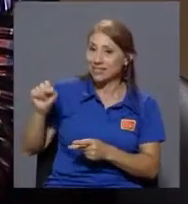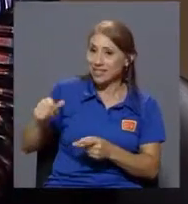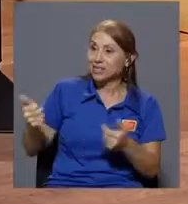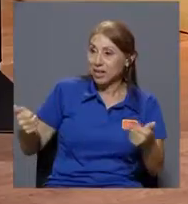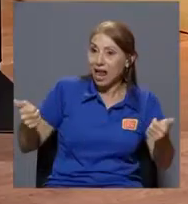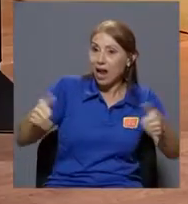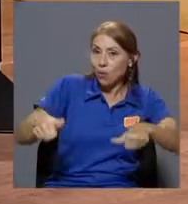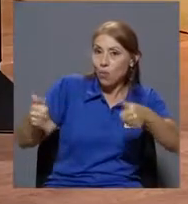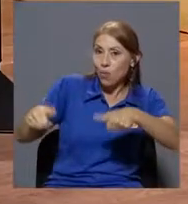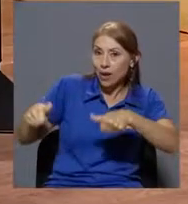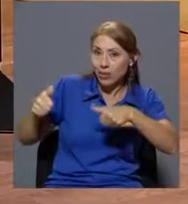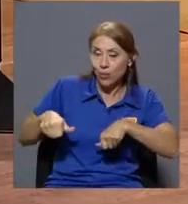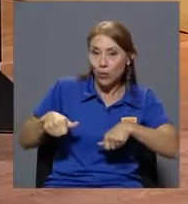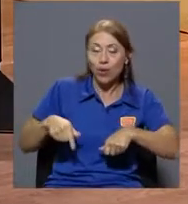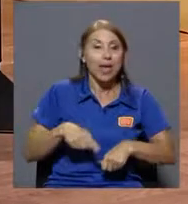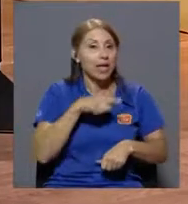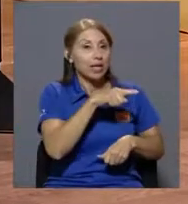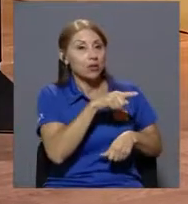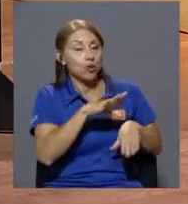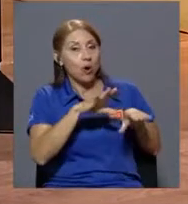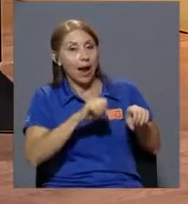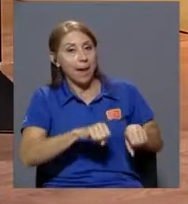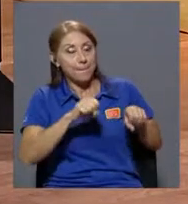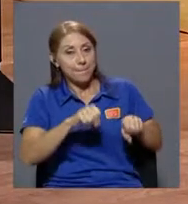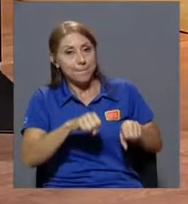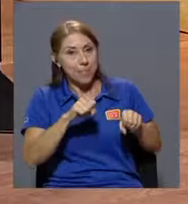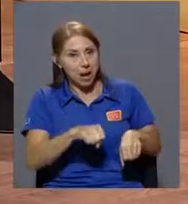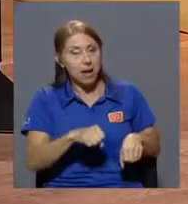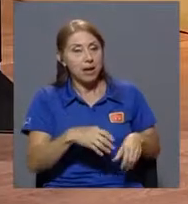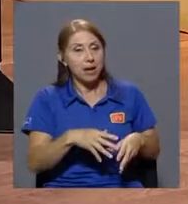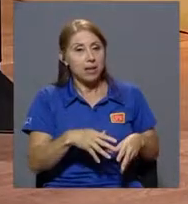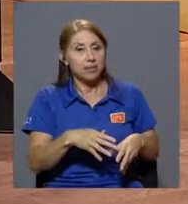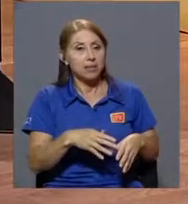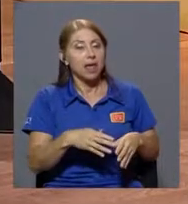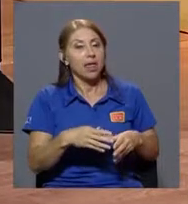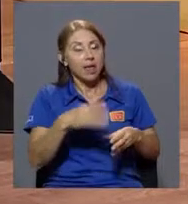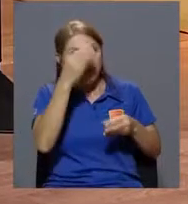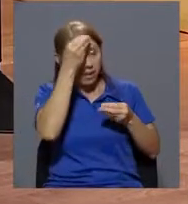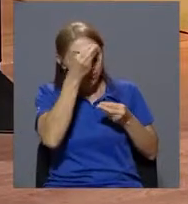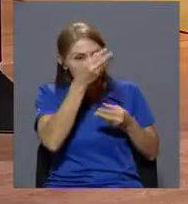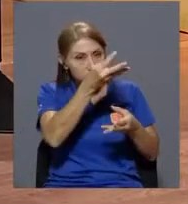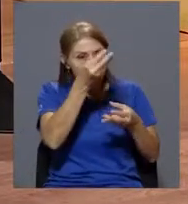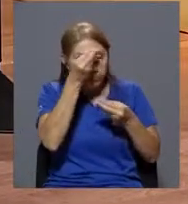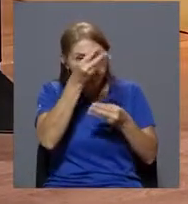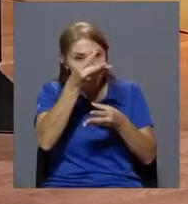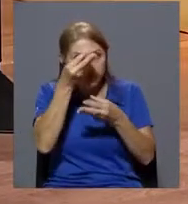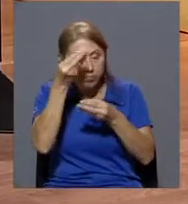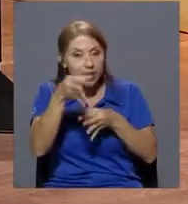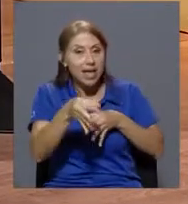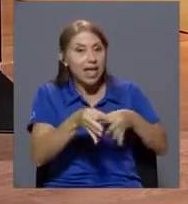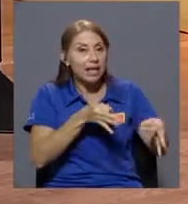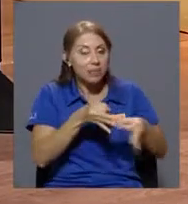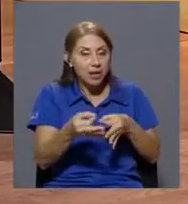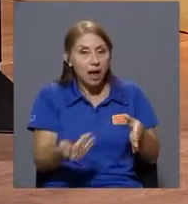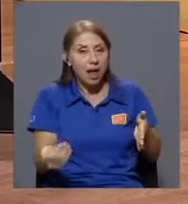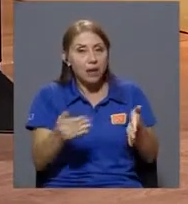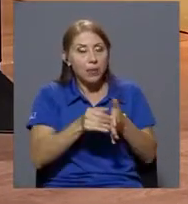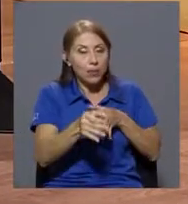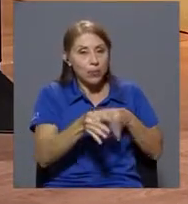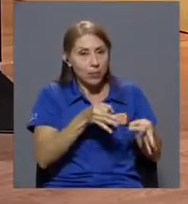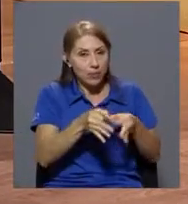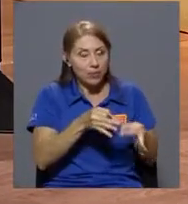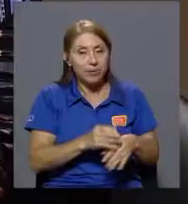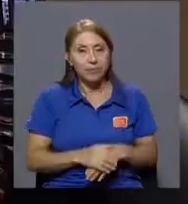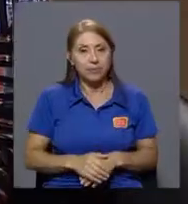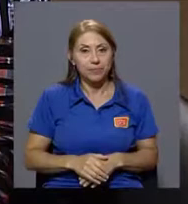esa capacidad de ustedes de dar a conocer información, de explicar y volver a explicar.